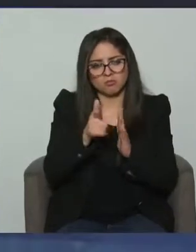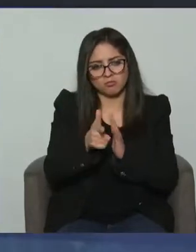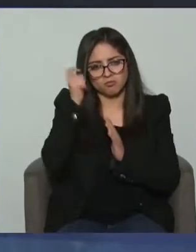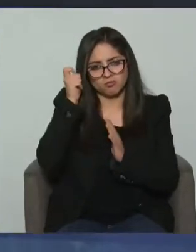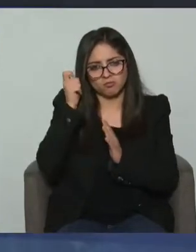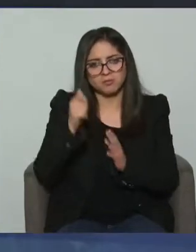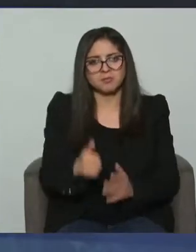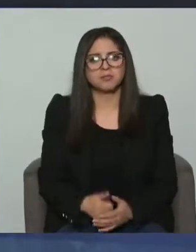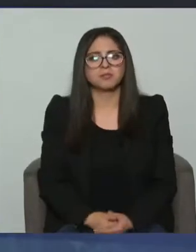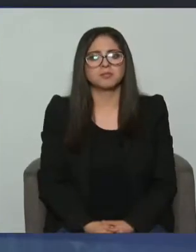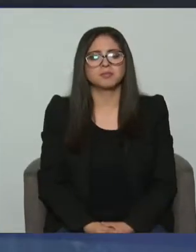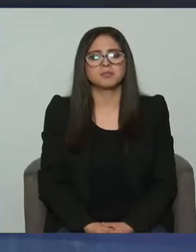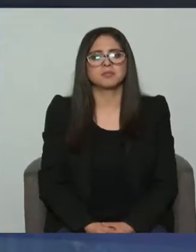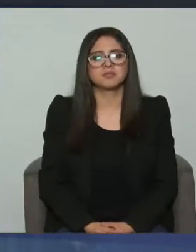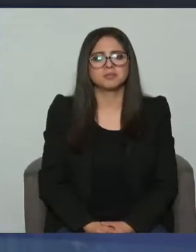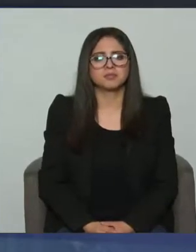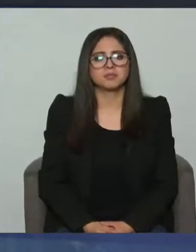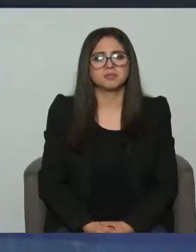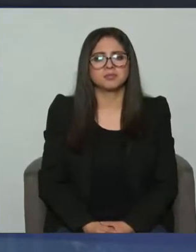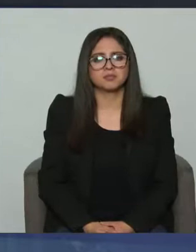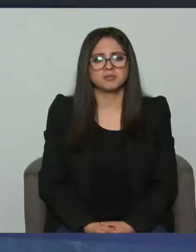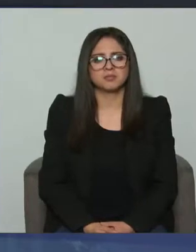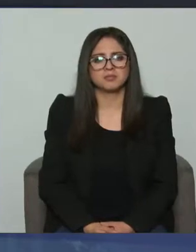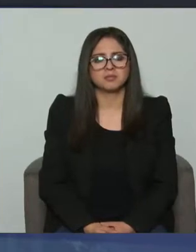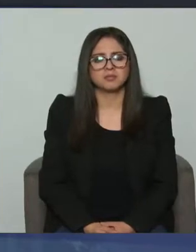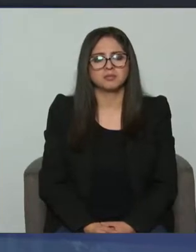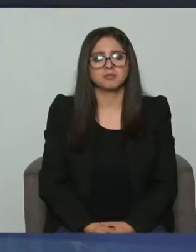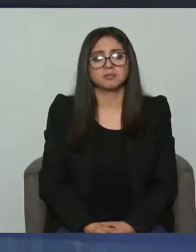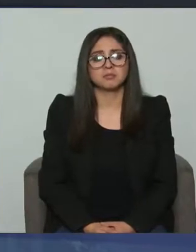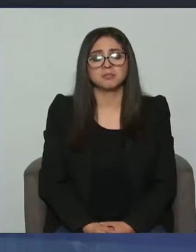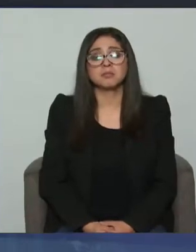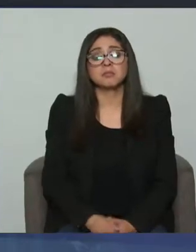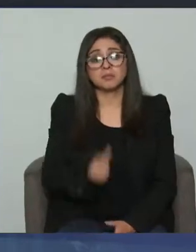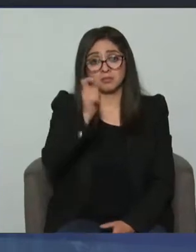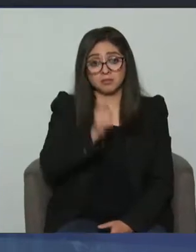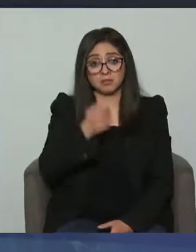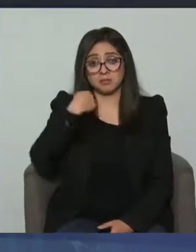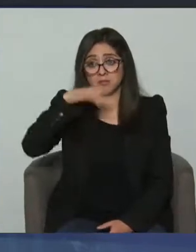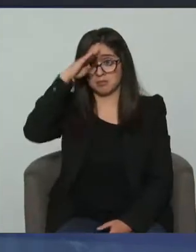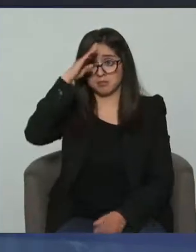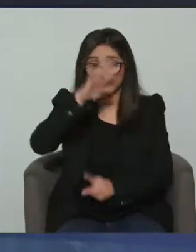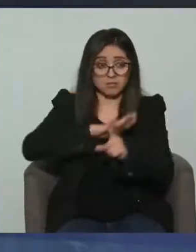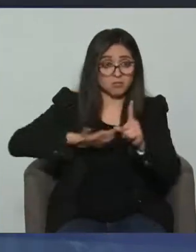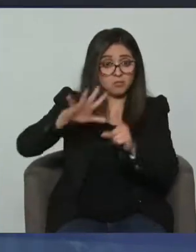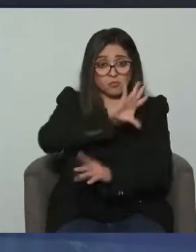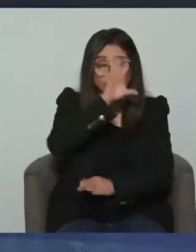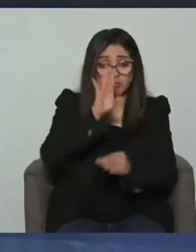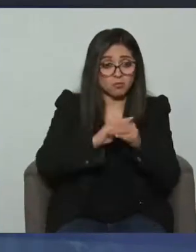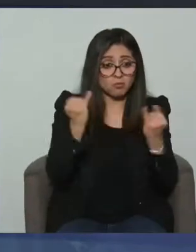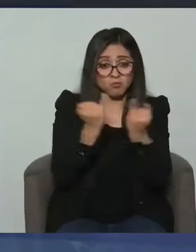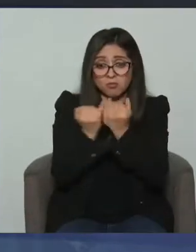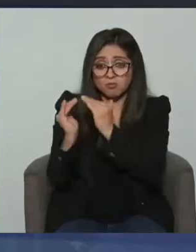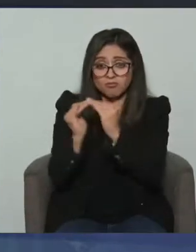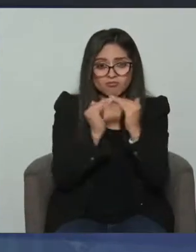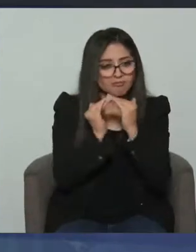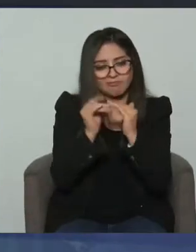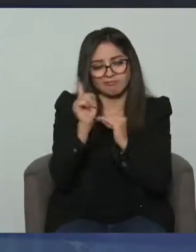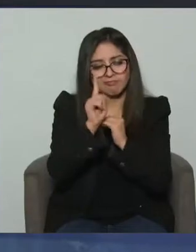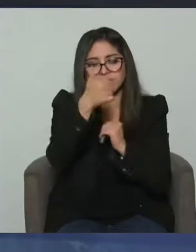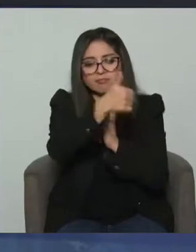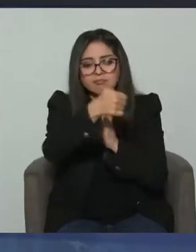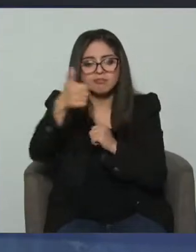actuar en conjunto. Y me parece importante lanzar esta convocatoria que tú haces para que también participe la sociedad. Exacto. Entonces,